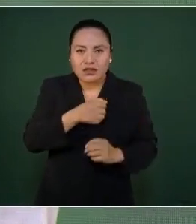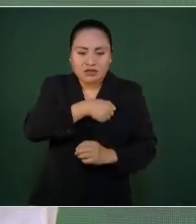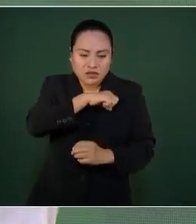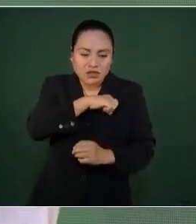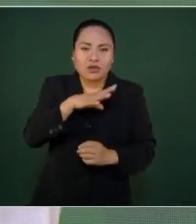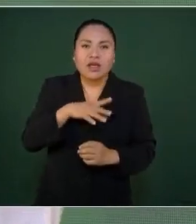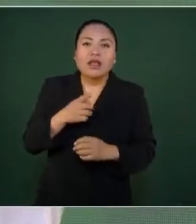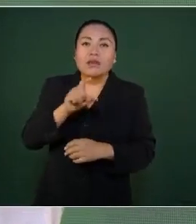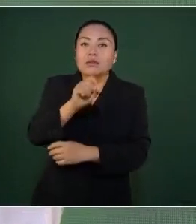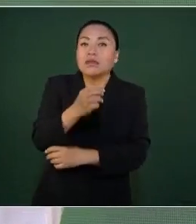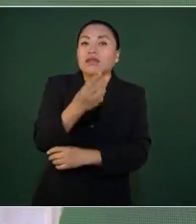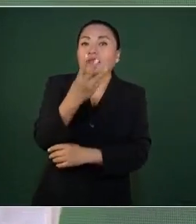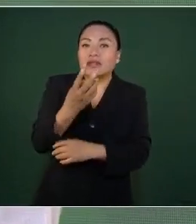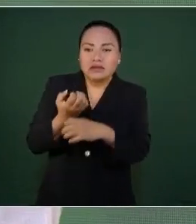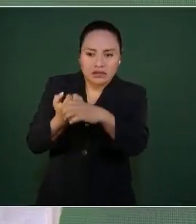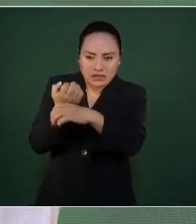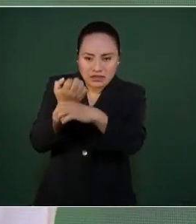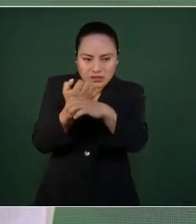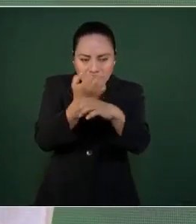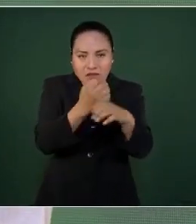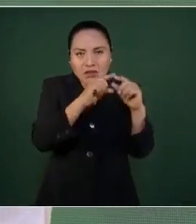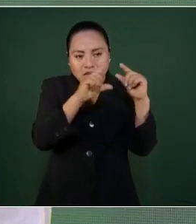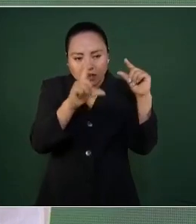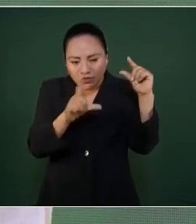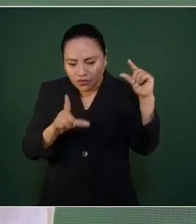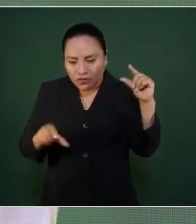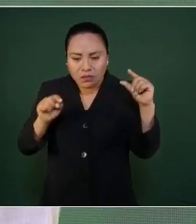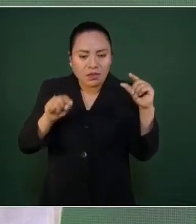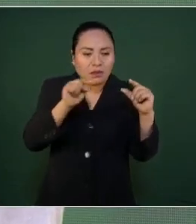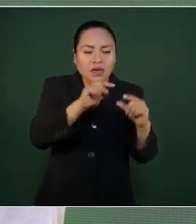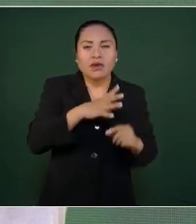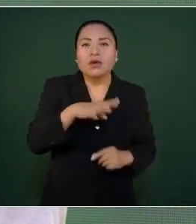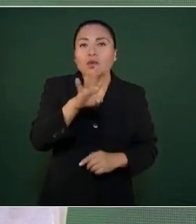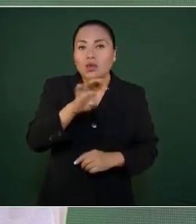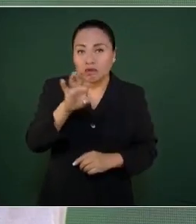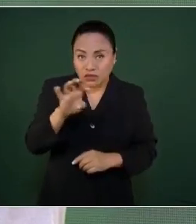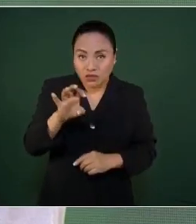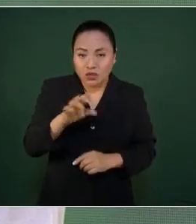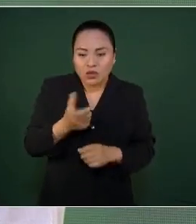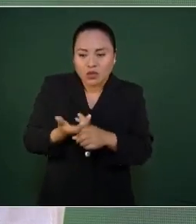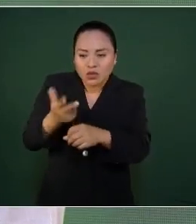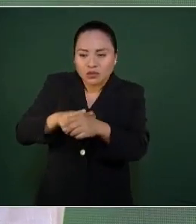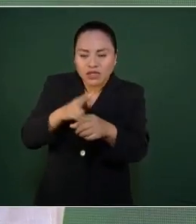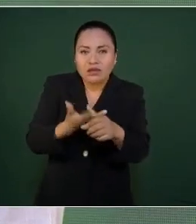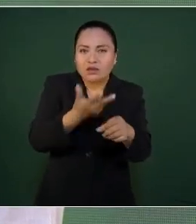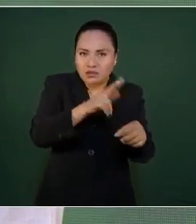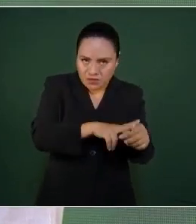23 estados, 400 hospitales,